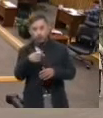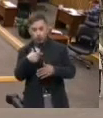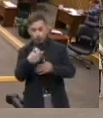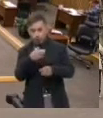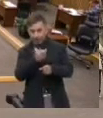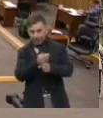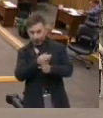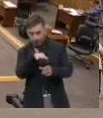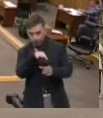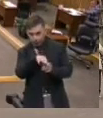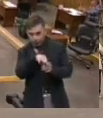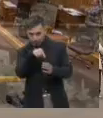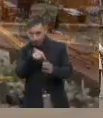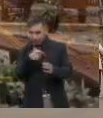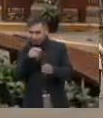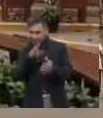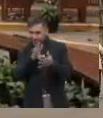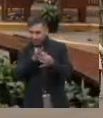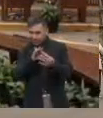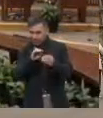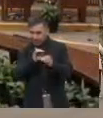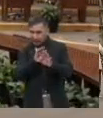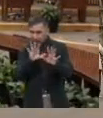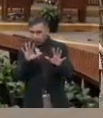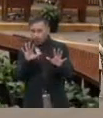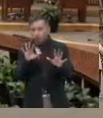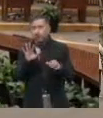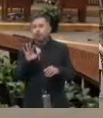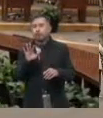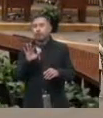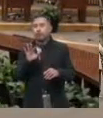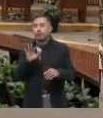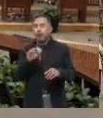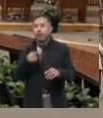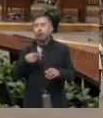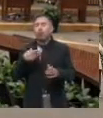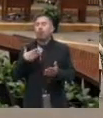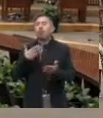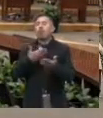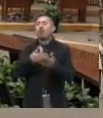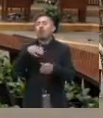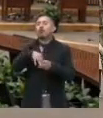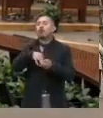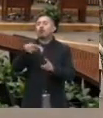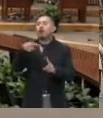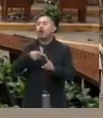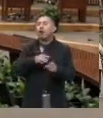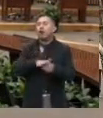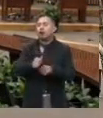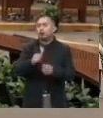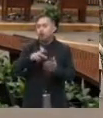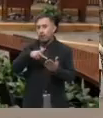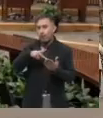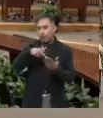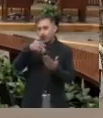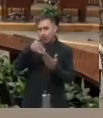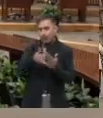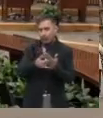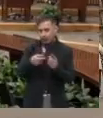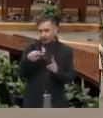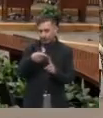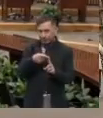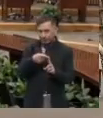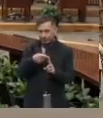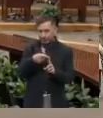muy claro que se estaría poniendo en nuestra consideración y en la votación el proyecto, bueno, con esta cuestión